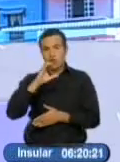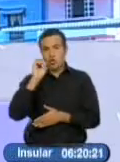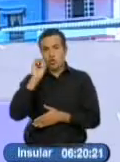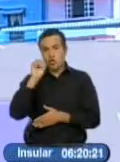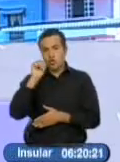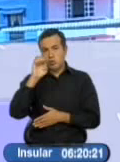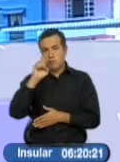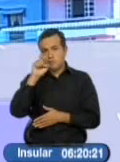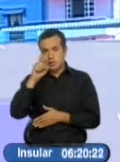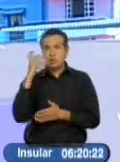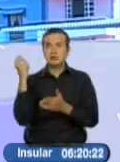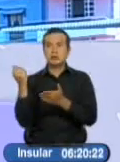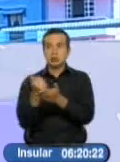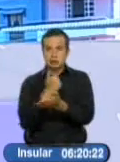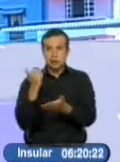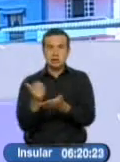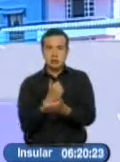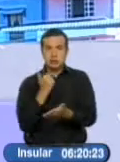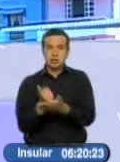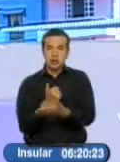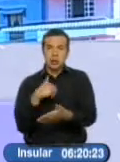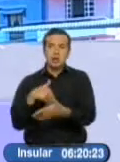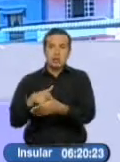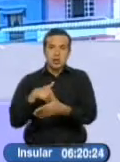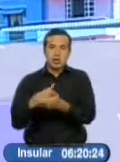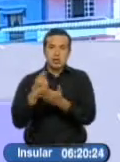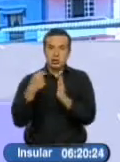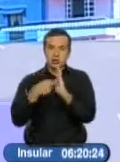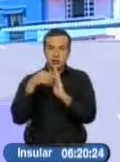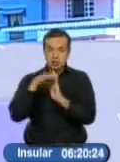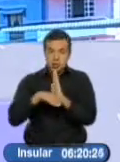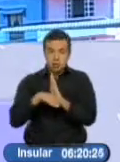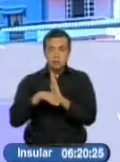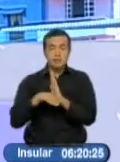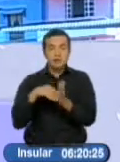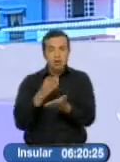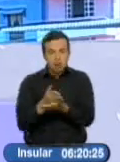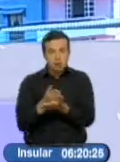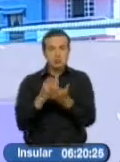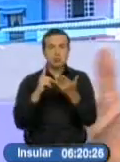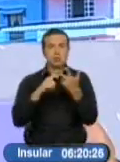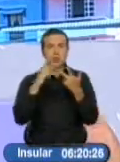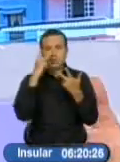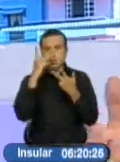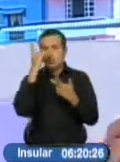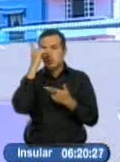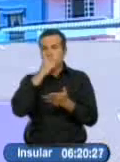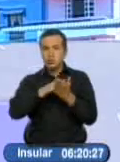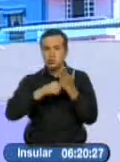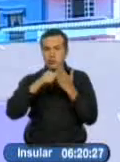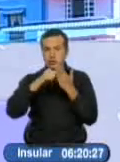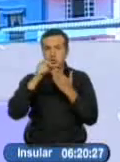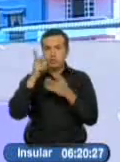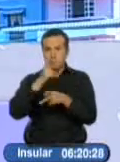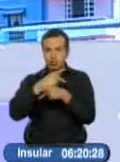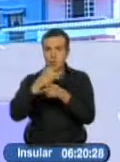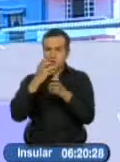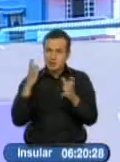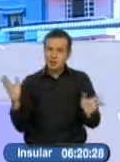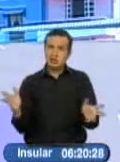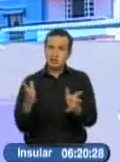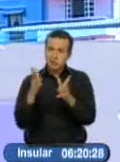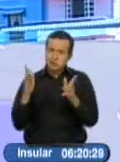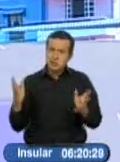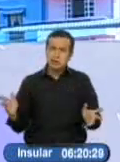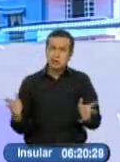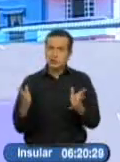que estaban detenidas para bajar impuestos. Veíamos decisiones del Ministerio de la Producción que trataba de impulsar al sector